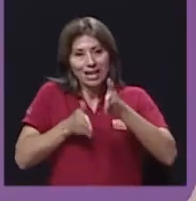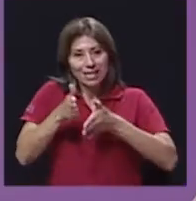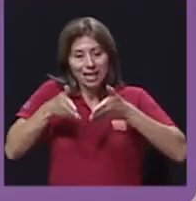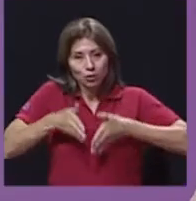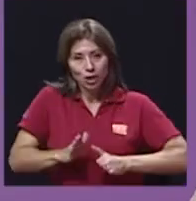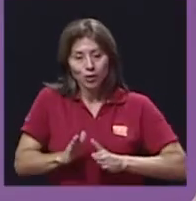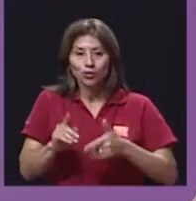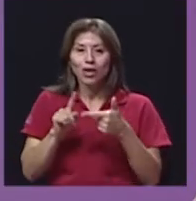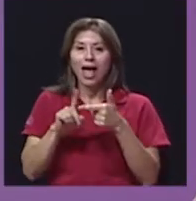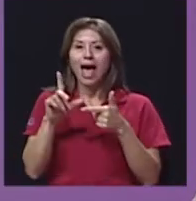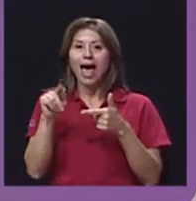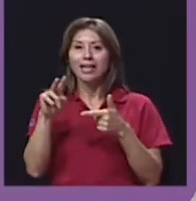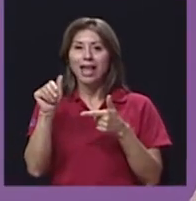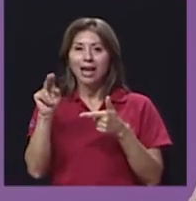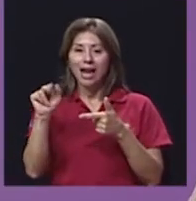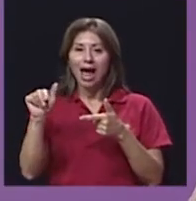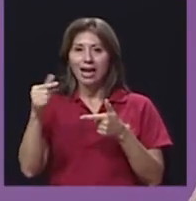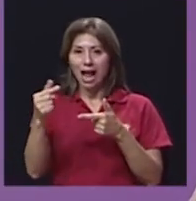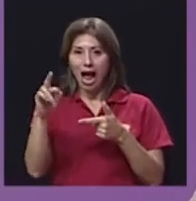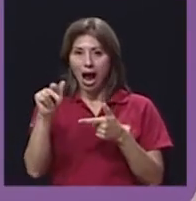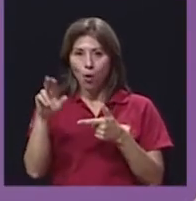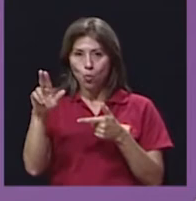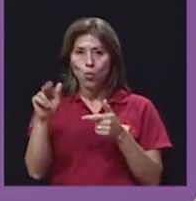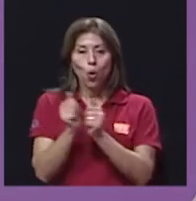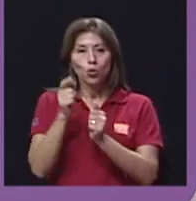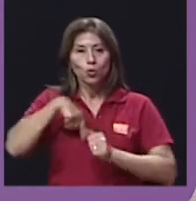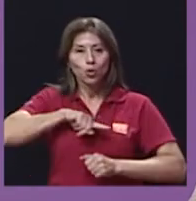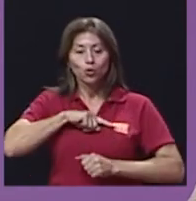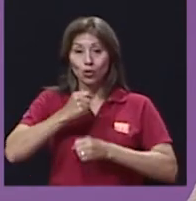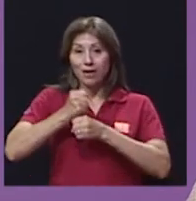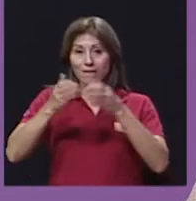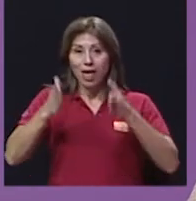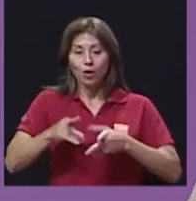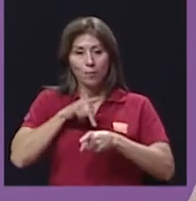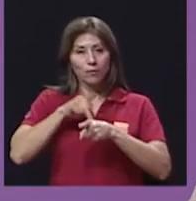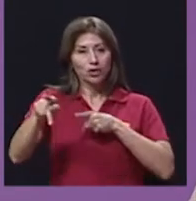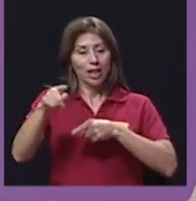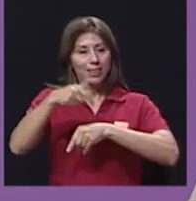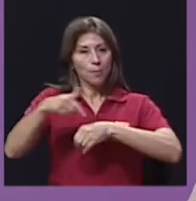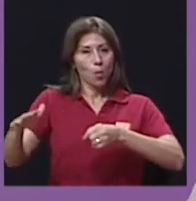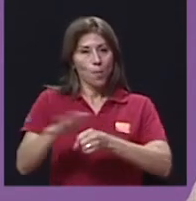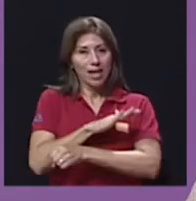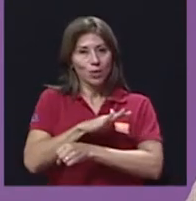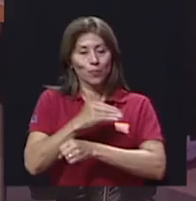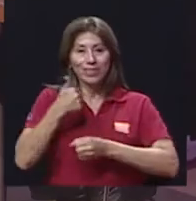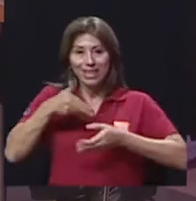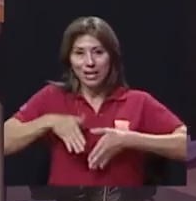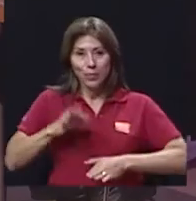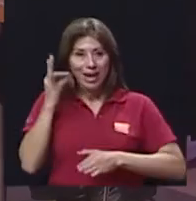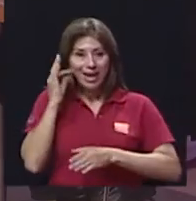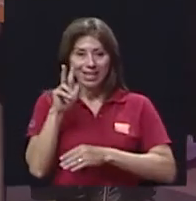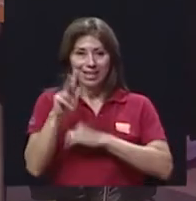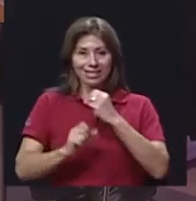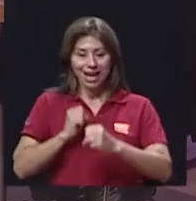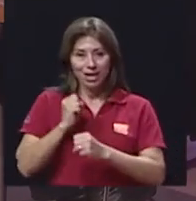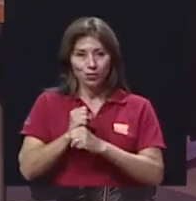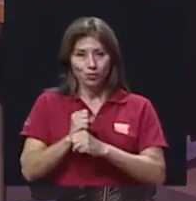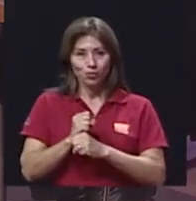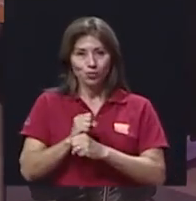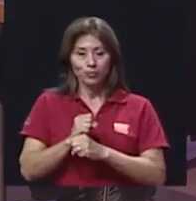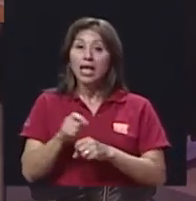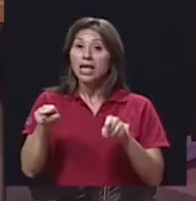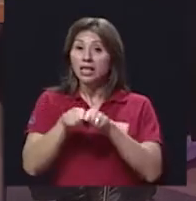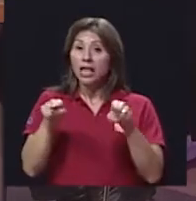estarían el grado con nosotros ella es trabajadora y profesional de tipo completo tiene una niña de tres años y